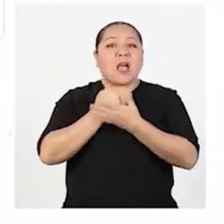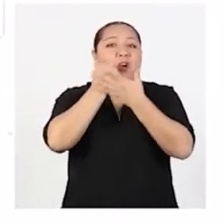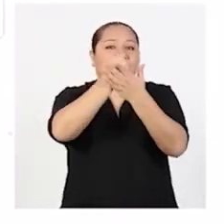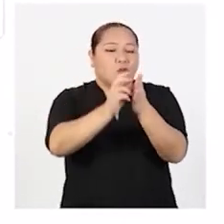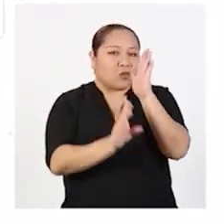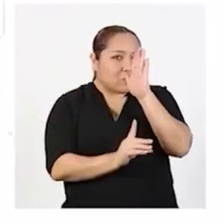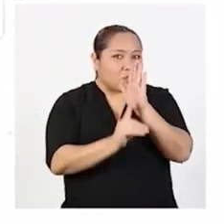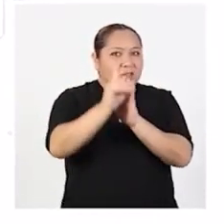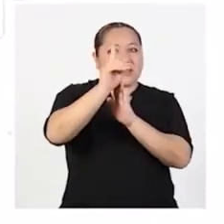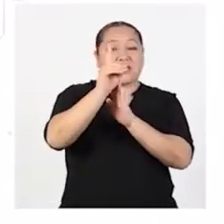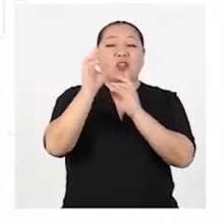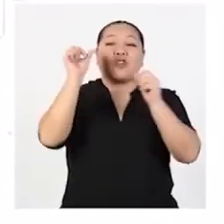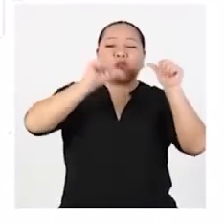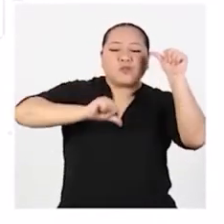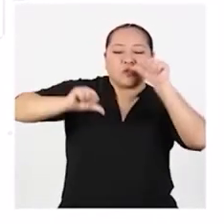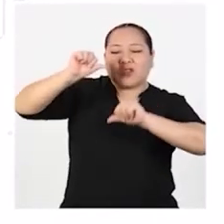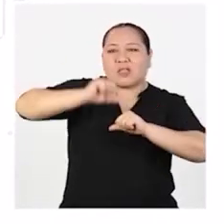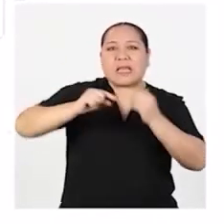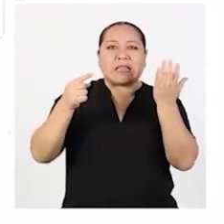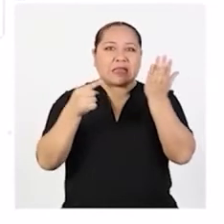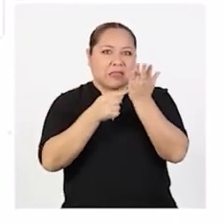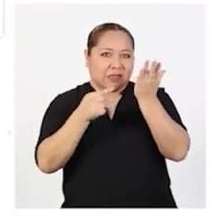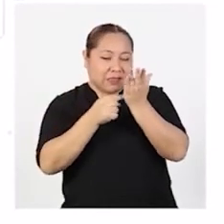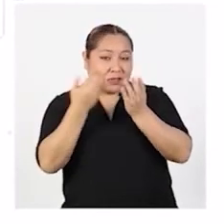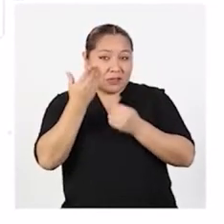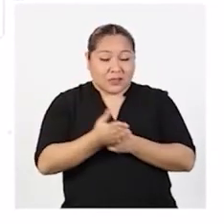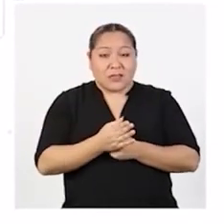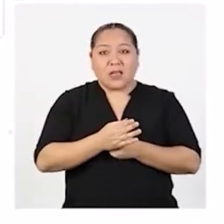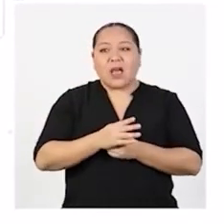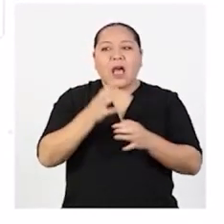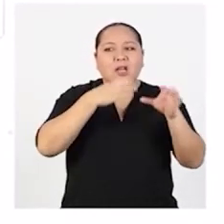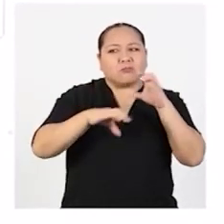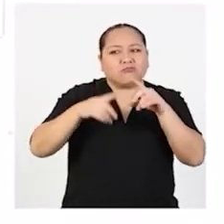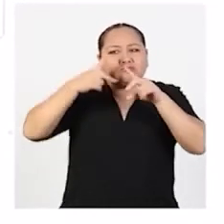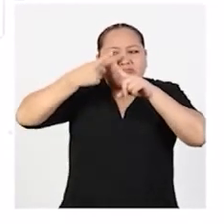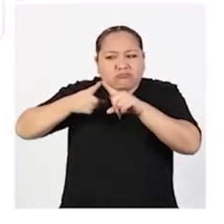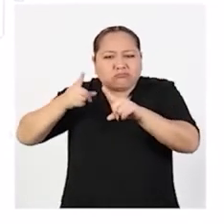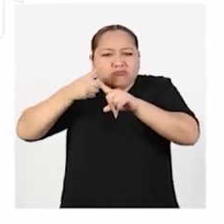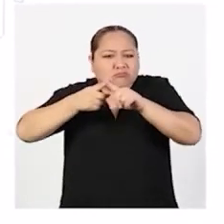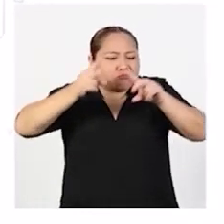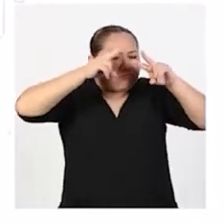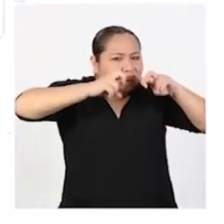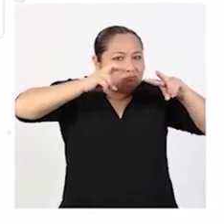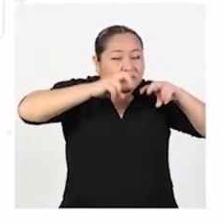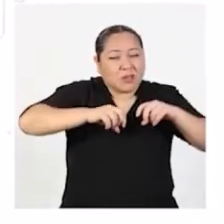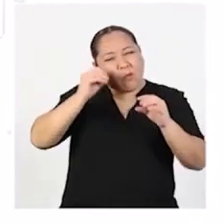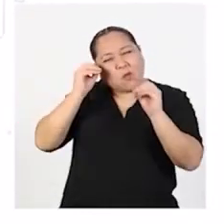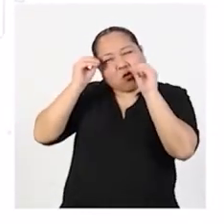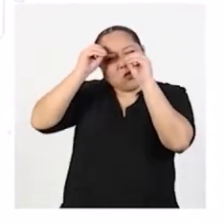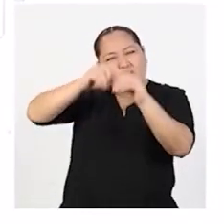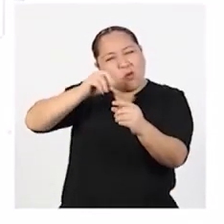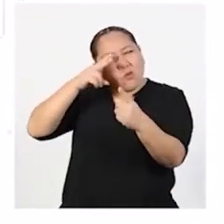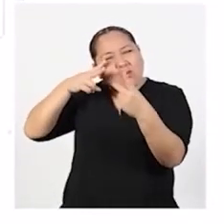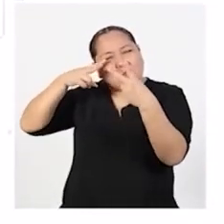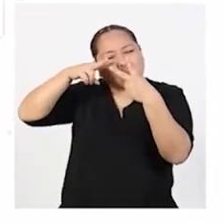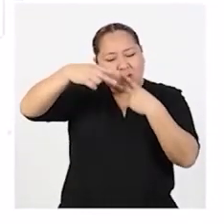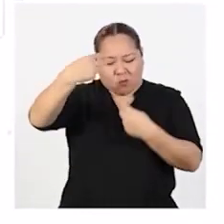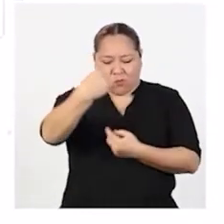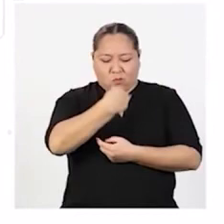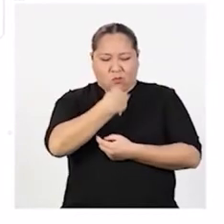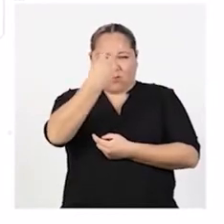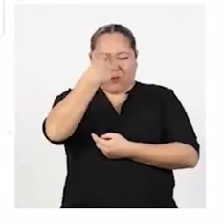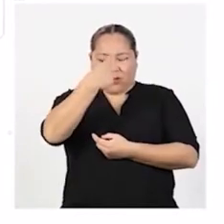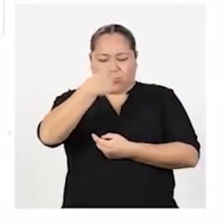un mejor Perú. Además, nos tiene que haber quedado claro que la genética y la biología, así como